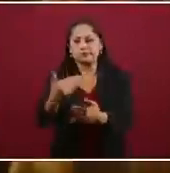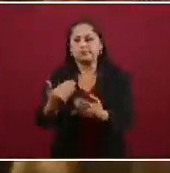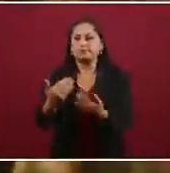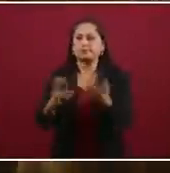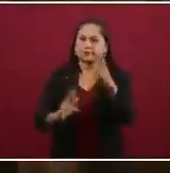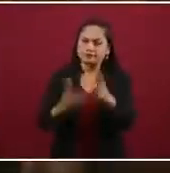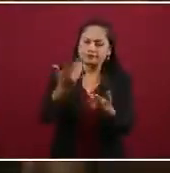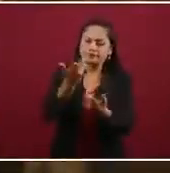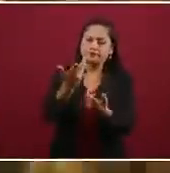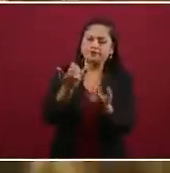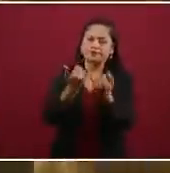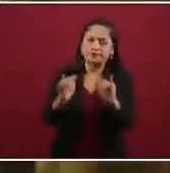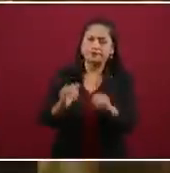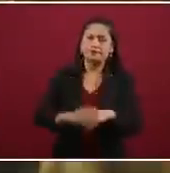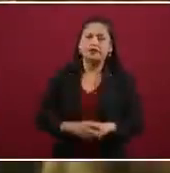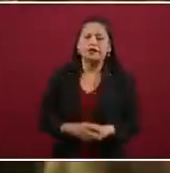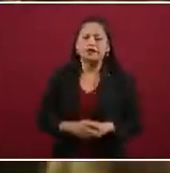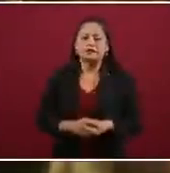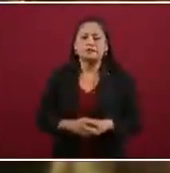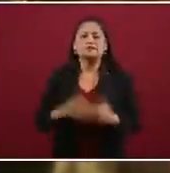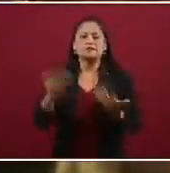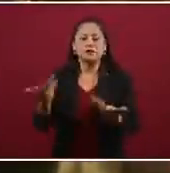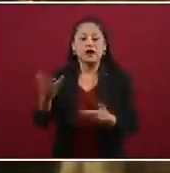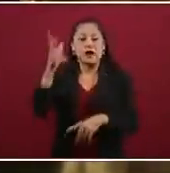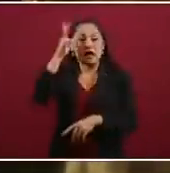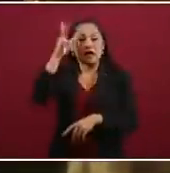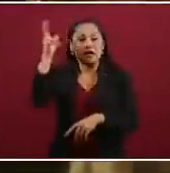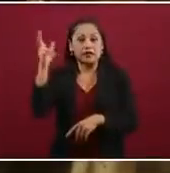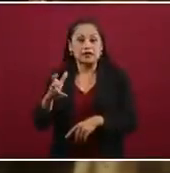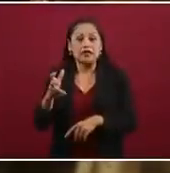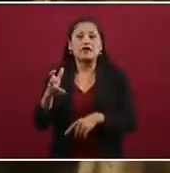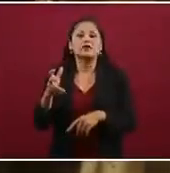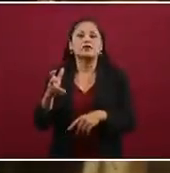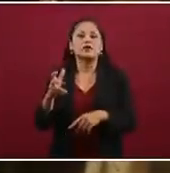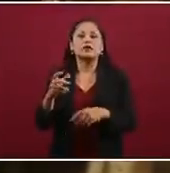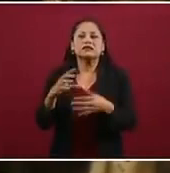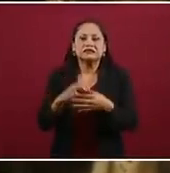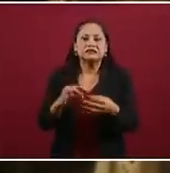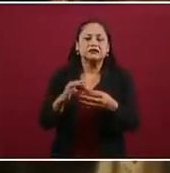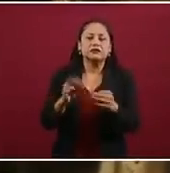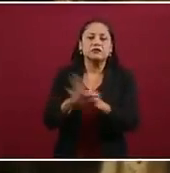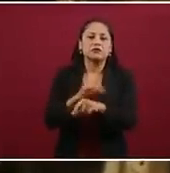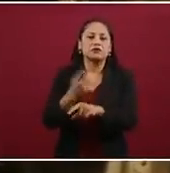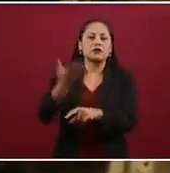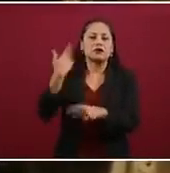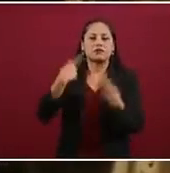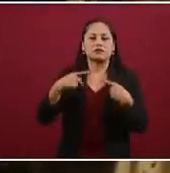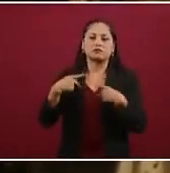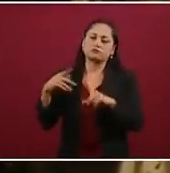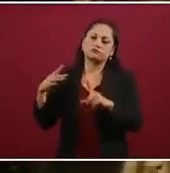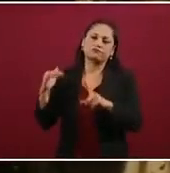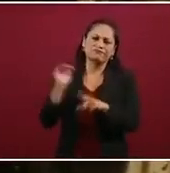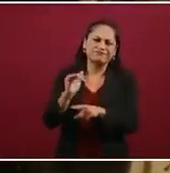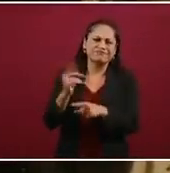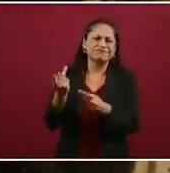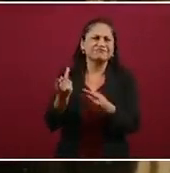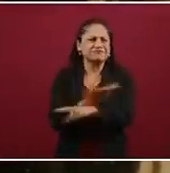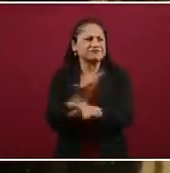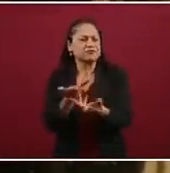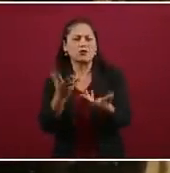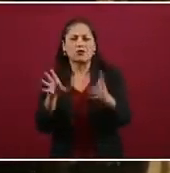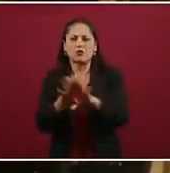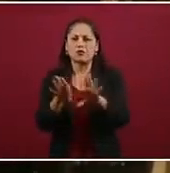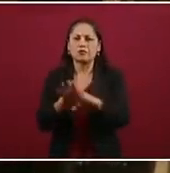y las hace Hidalgo por la presión de la gente que se ha sumado y por lo que él mismo ha estudiado. Ahí en